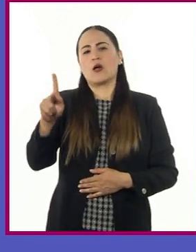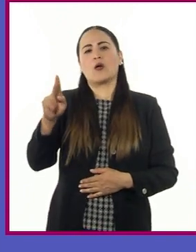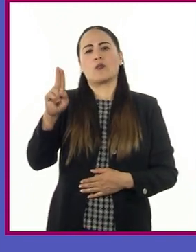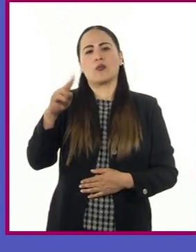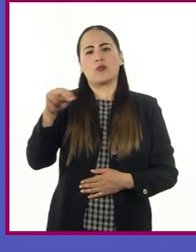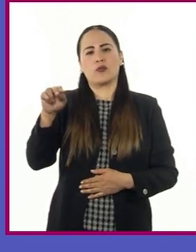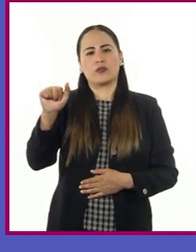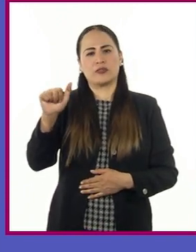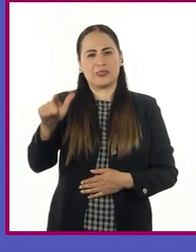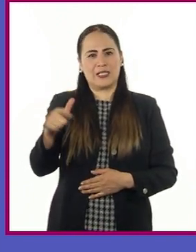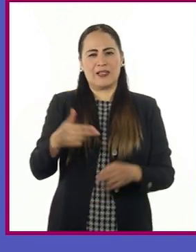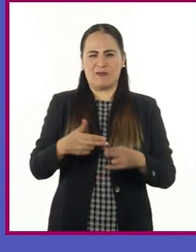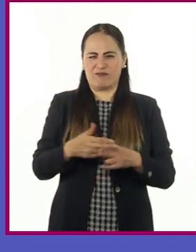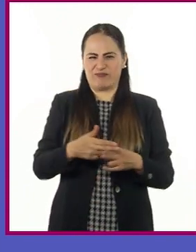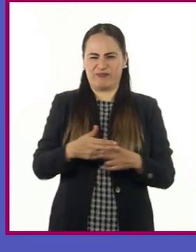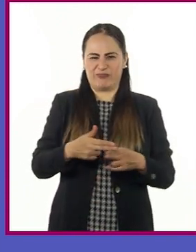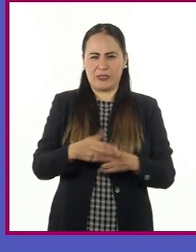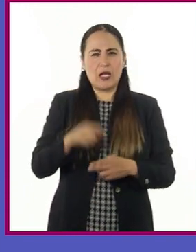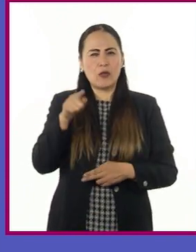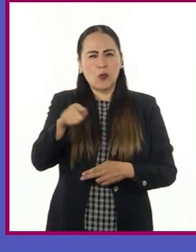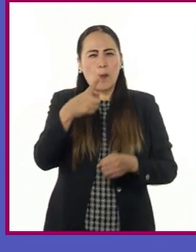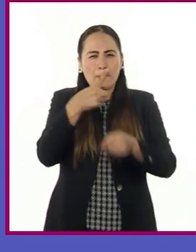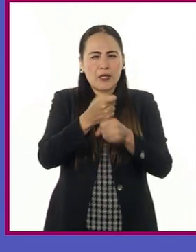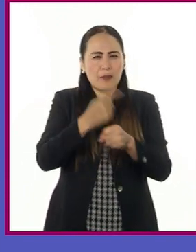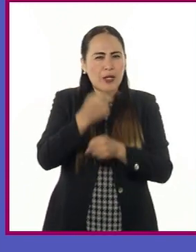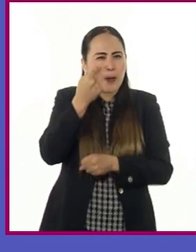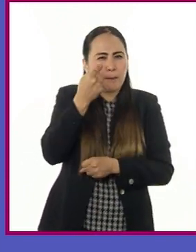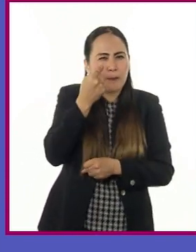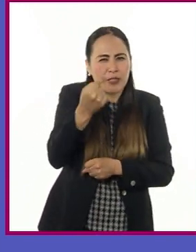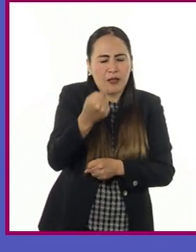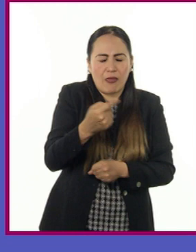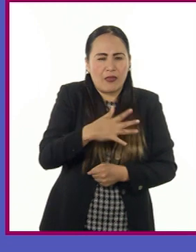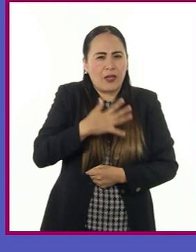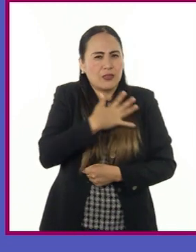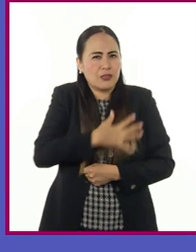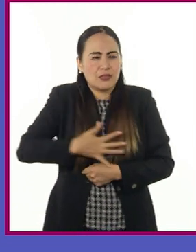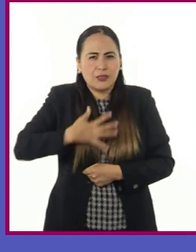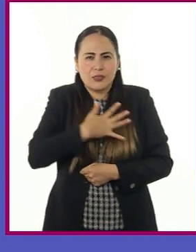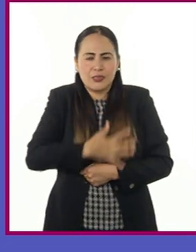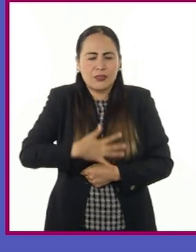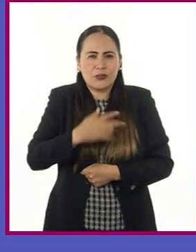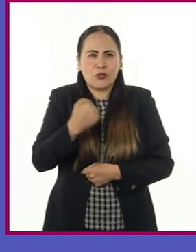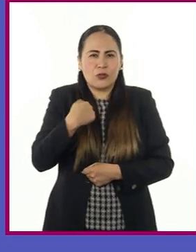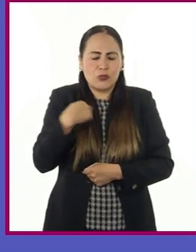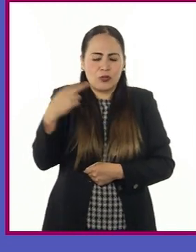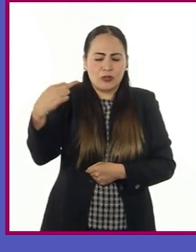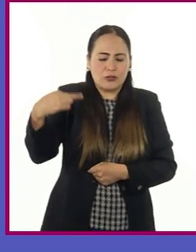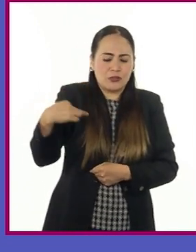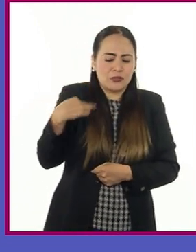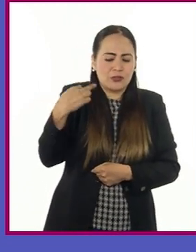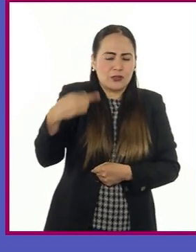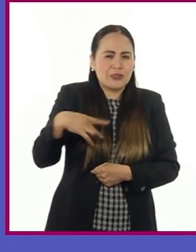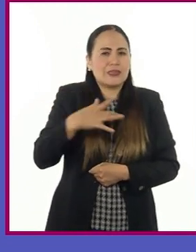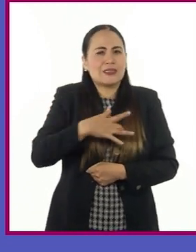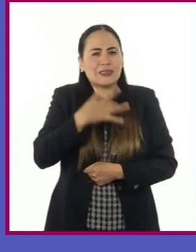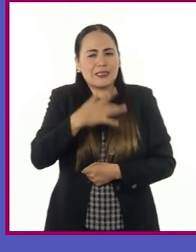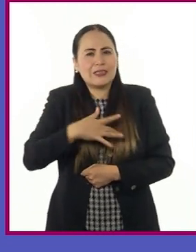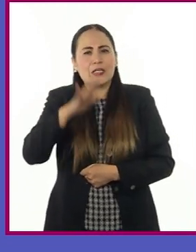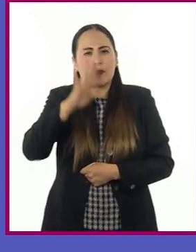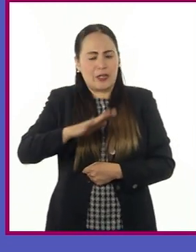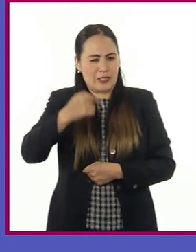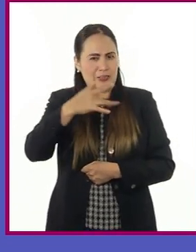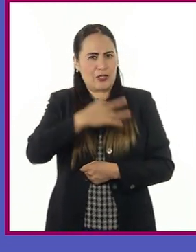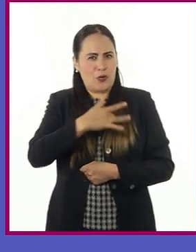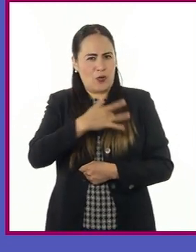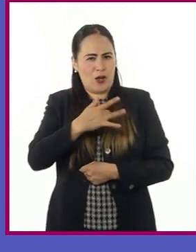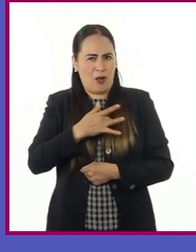tu primera mirada de pasión, aún la siento clavada como un puñal dentro del